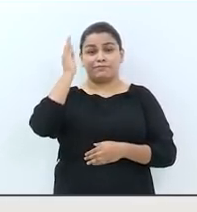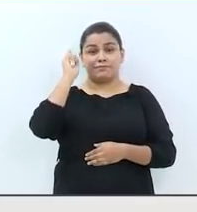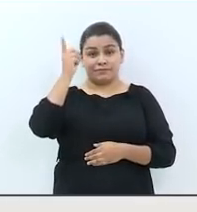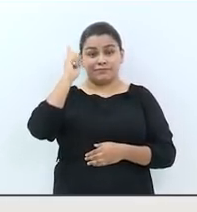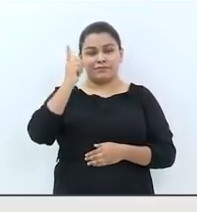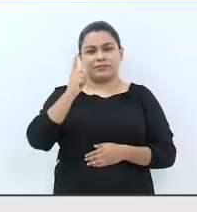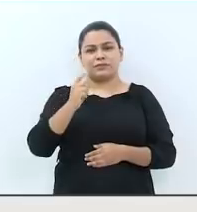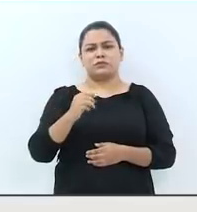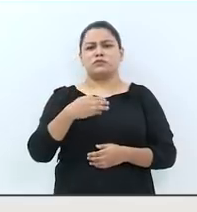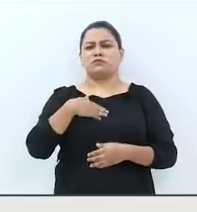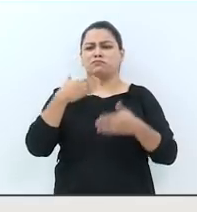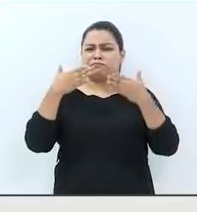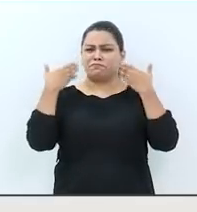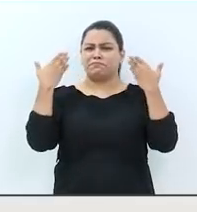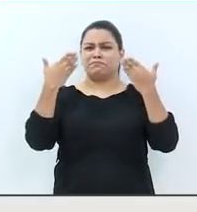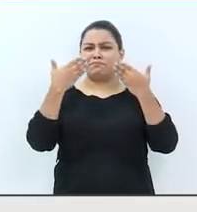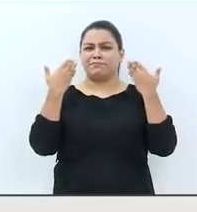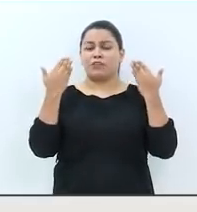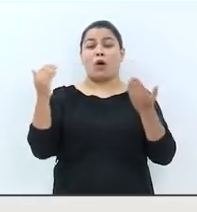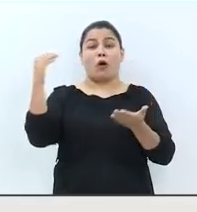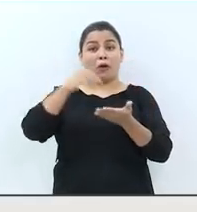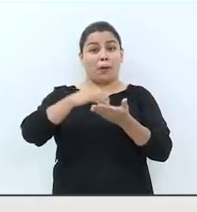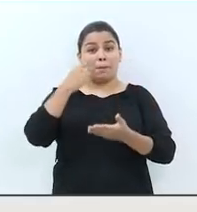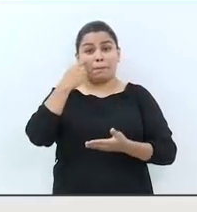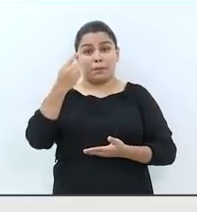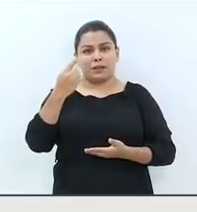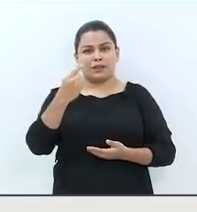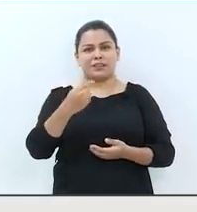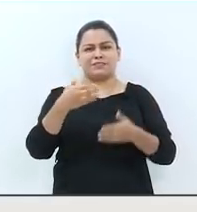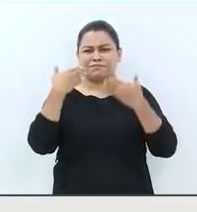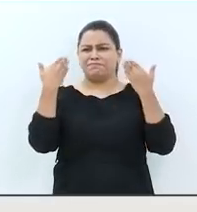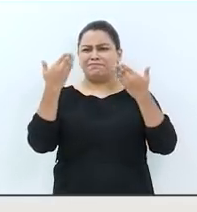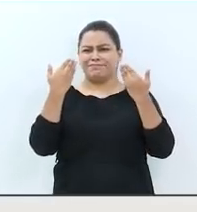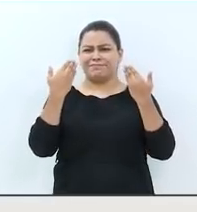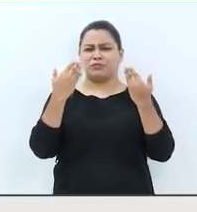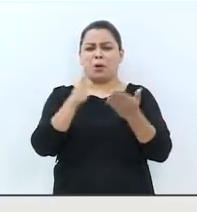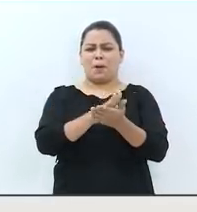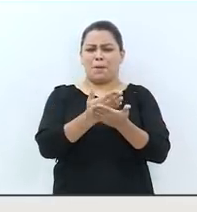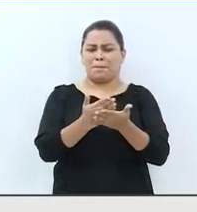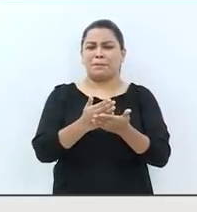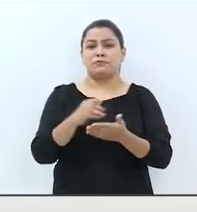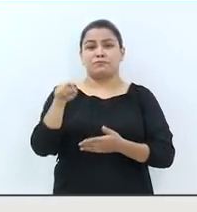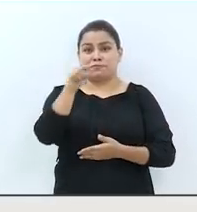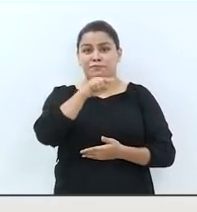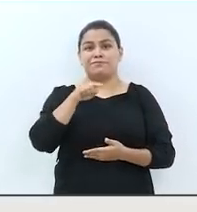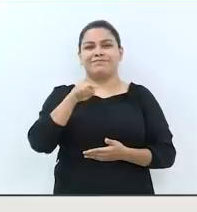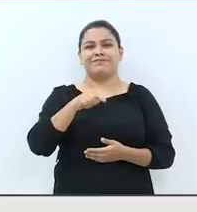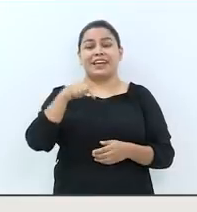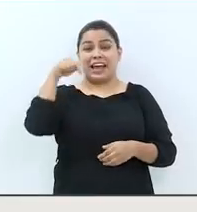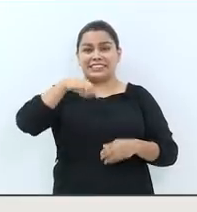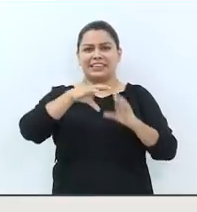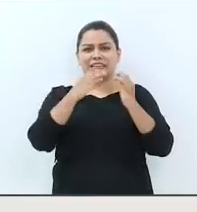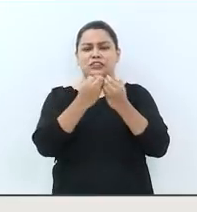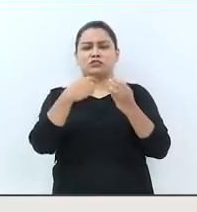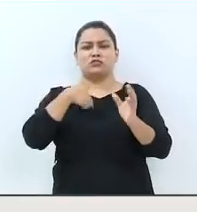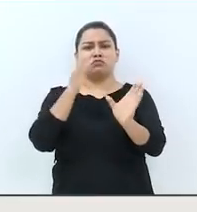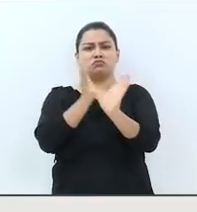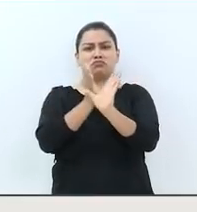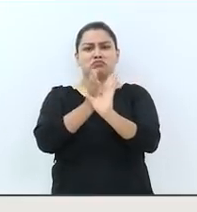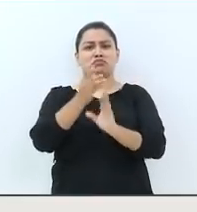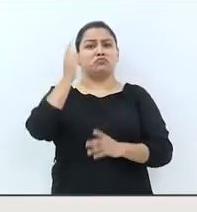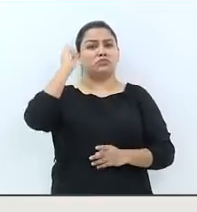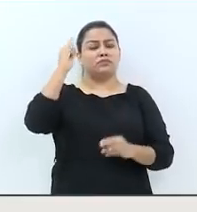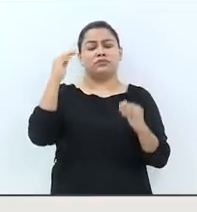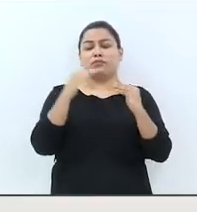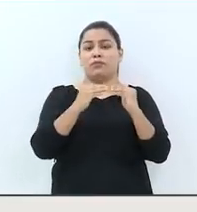de encontrarnos nuevamente en este espacio. Pues yo también contenta de compartir con Carlos y Lorena esta sesión. Soy psicóloga, soy educadora y,